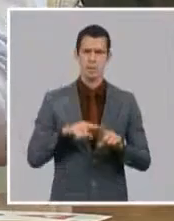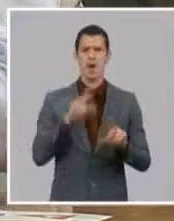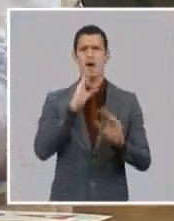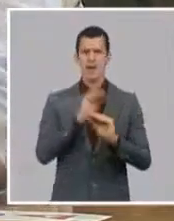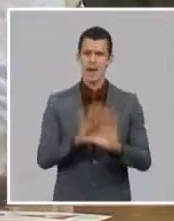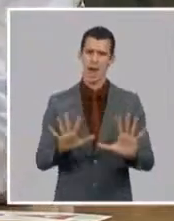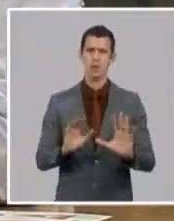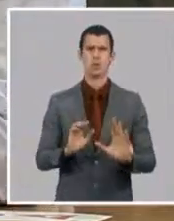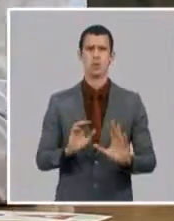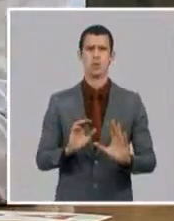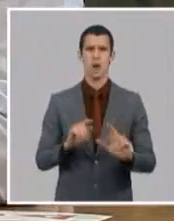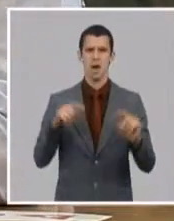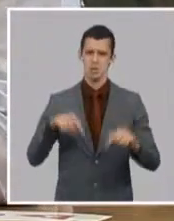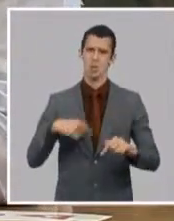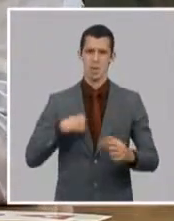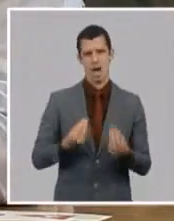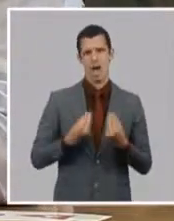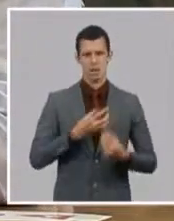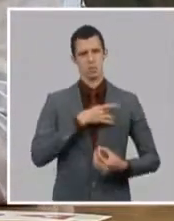analizar y sacar